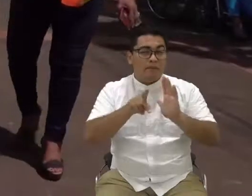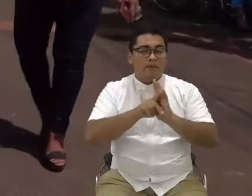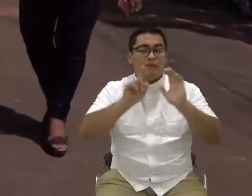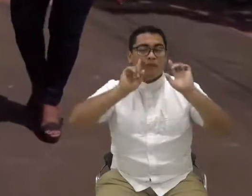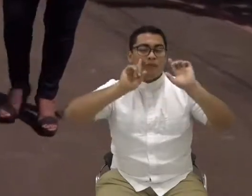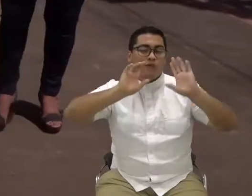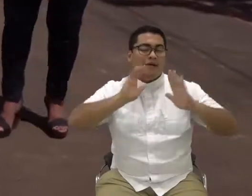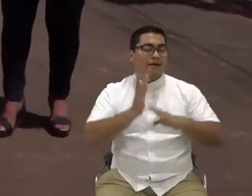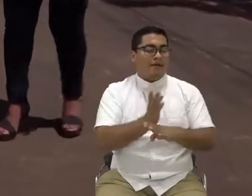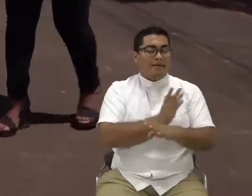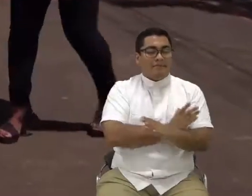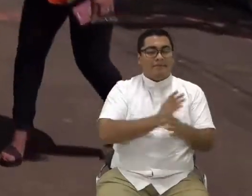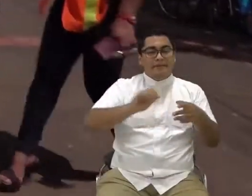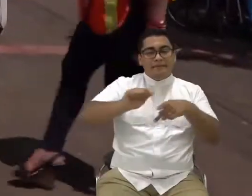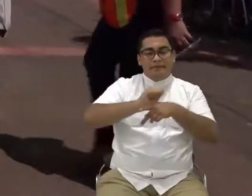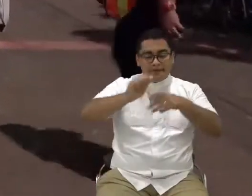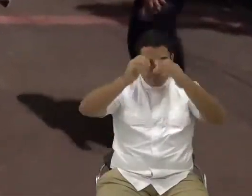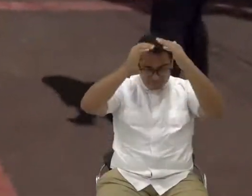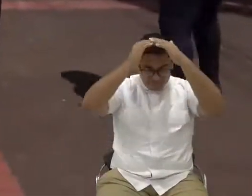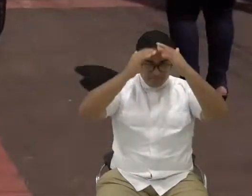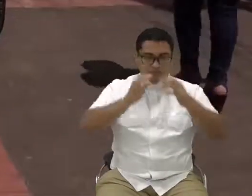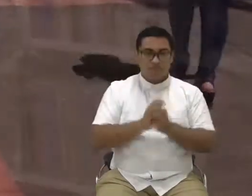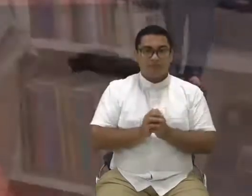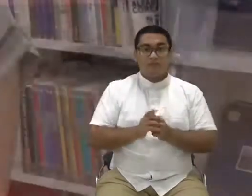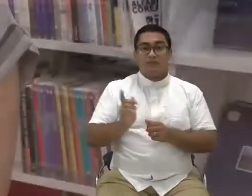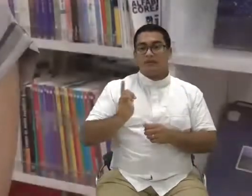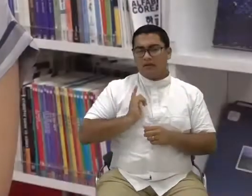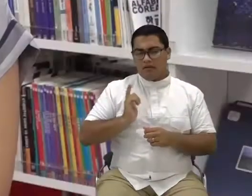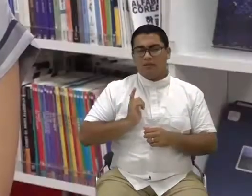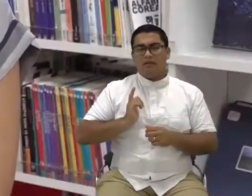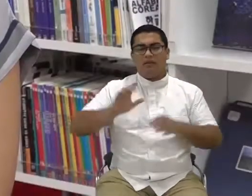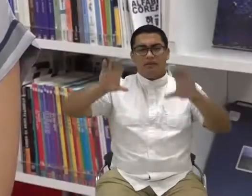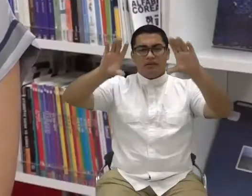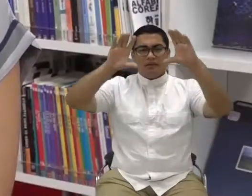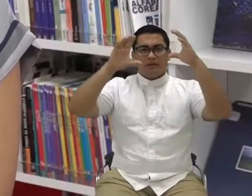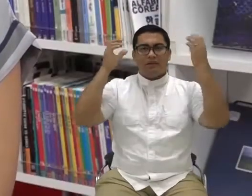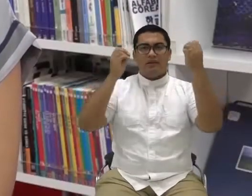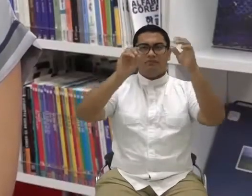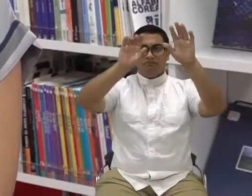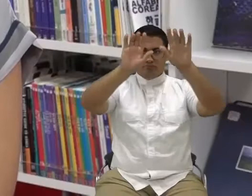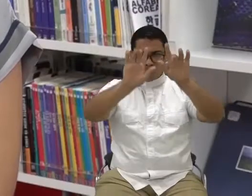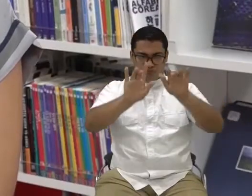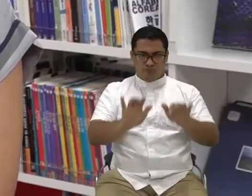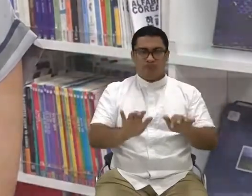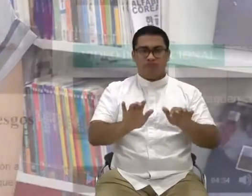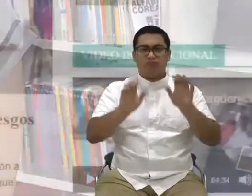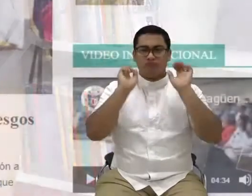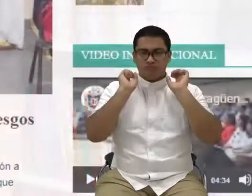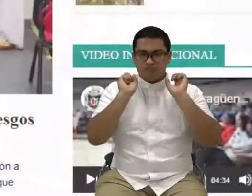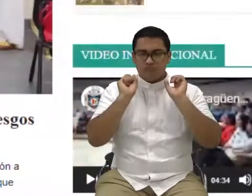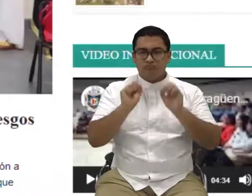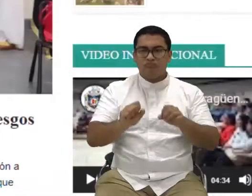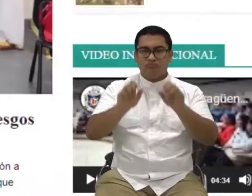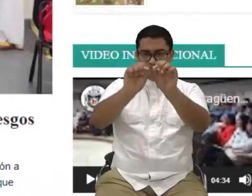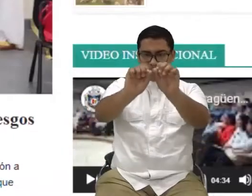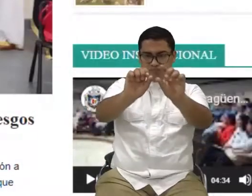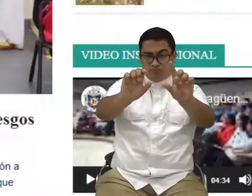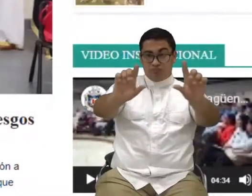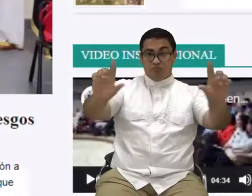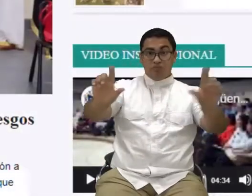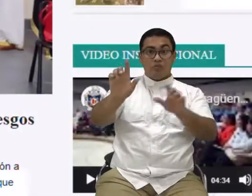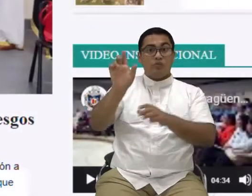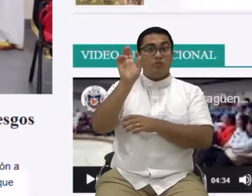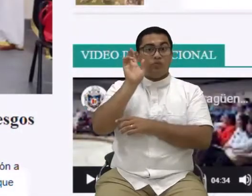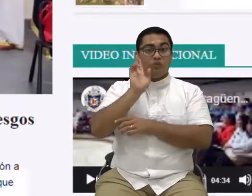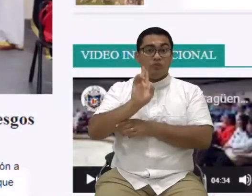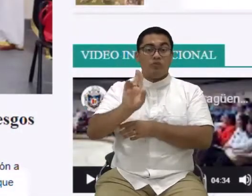desde la parte preventiva. Nosotros tenemos un curso gratuito en línea, un curso masivo. Ustedes pueden entrar en la página web